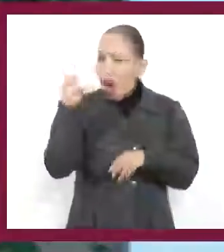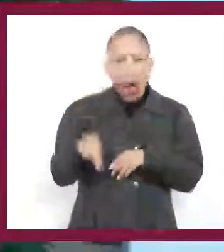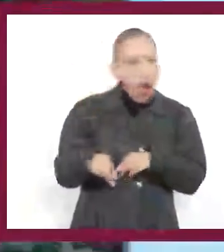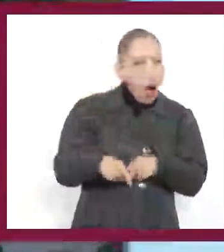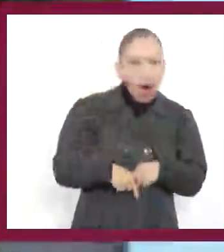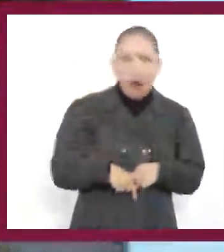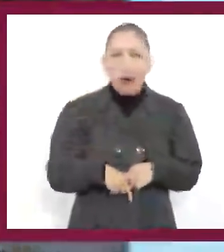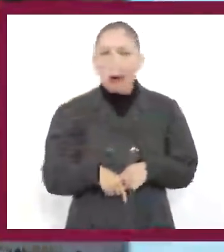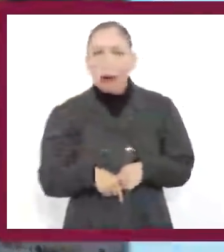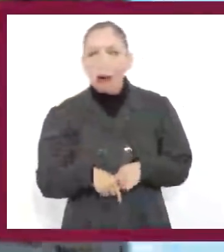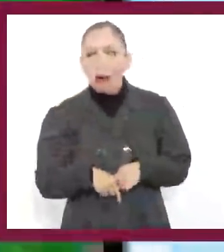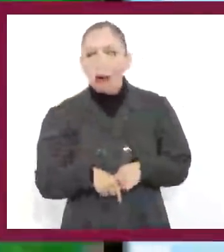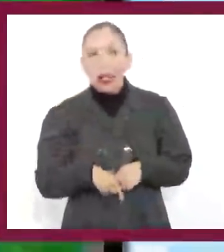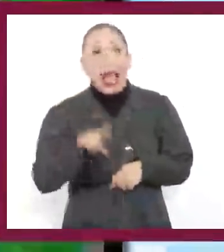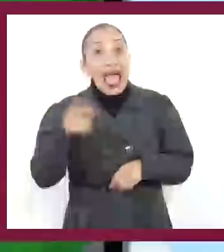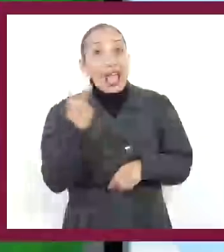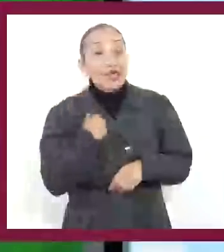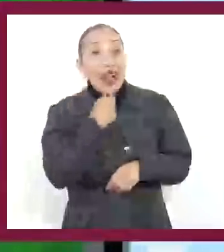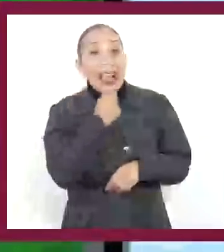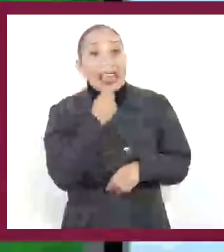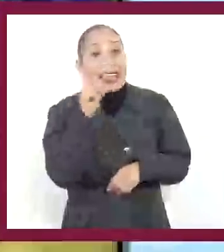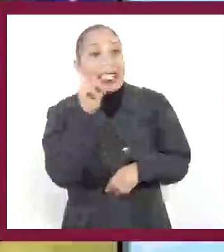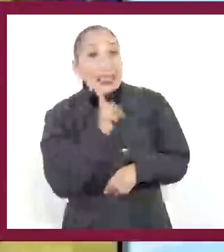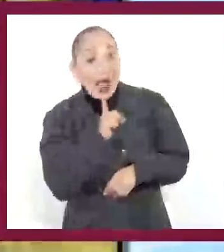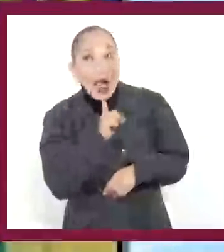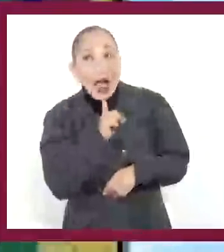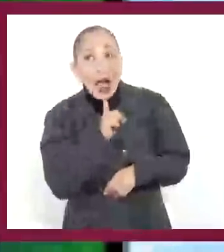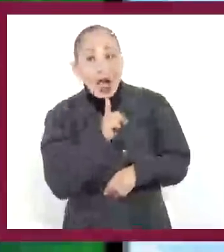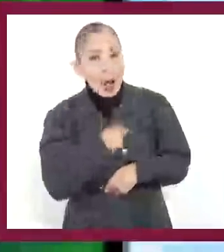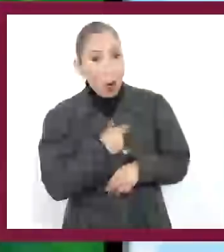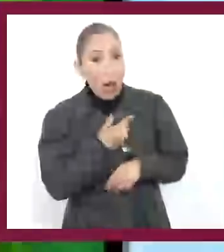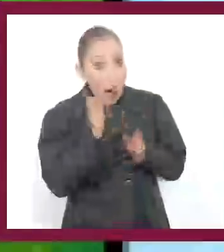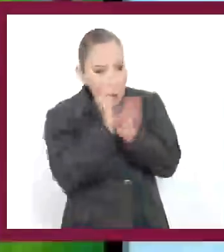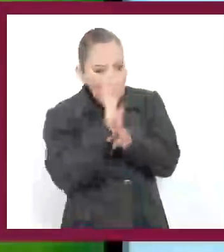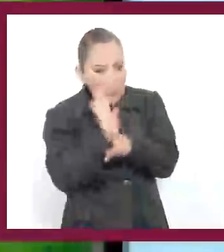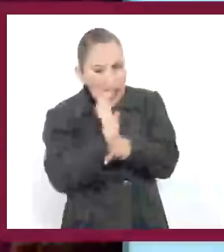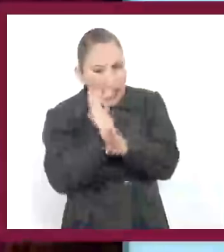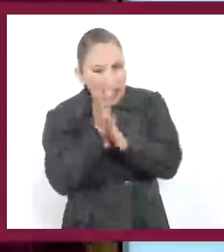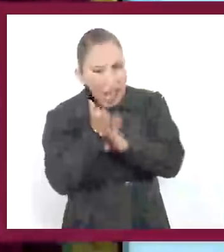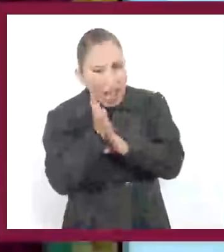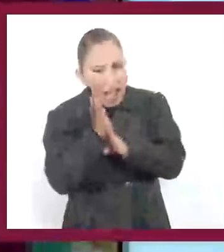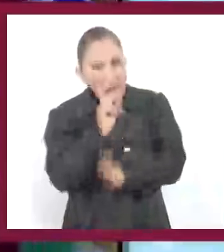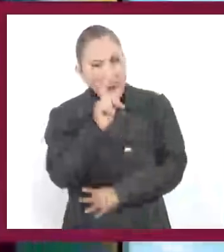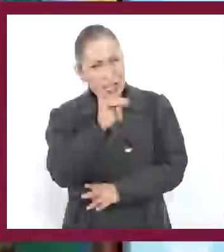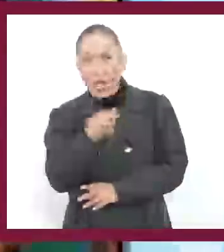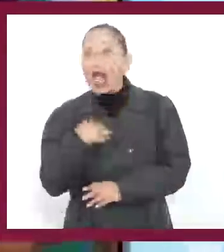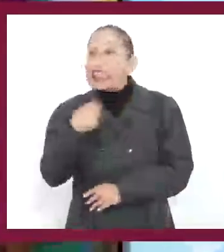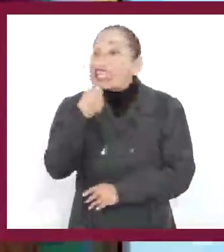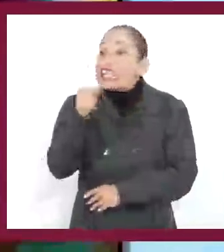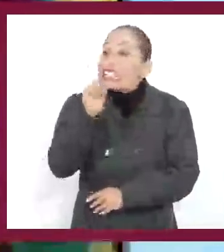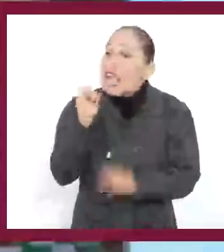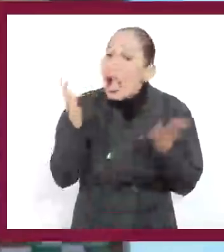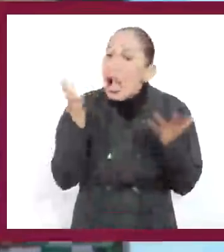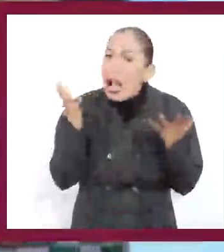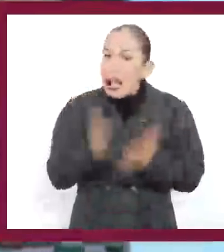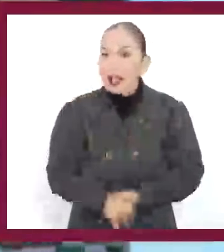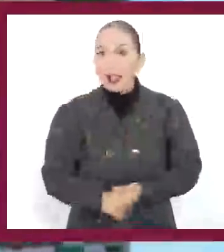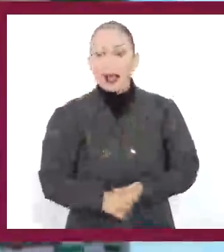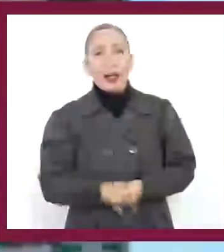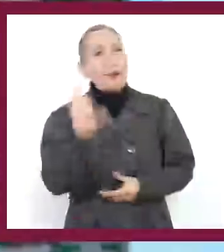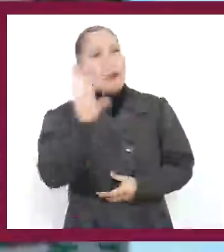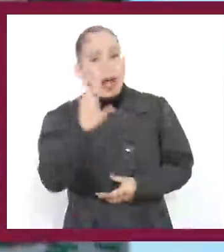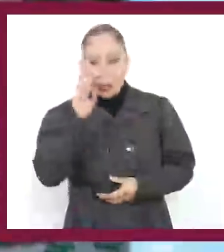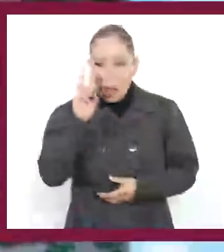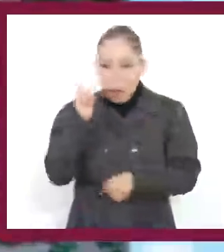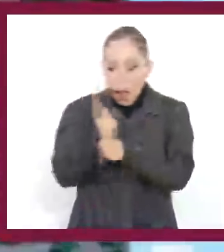¡No! ¡Es una niña! ¿Una piña? ¡Una niña! Y parece